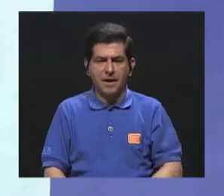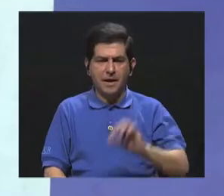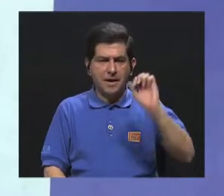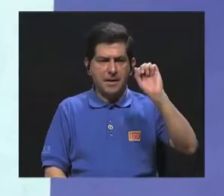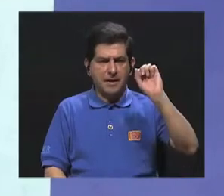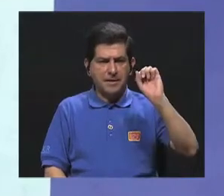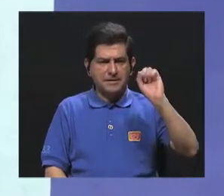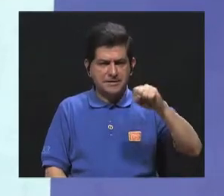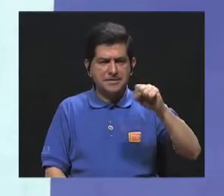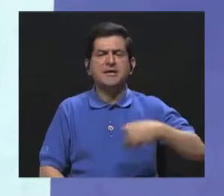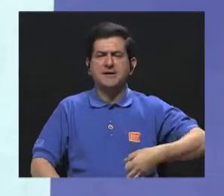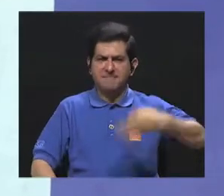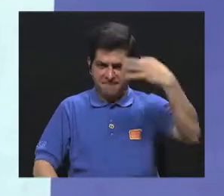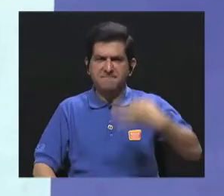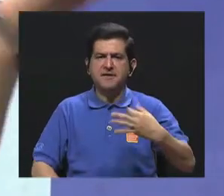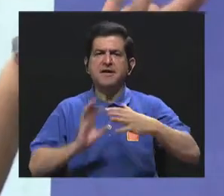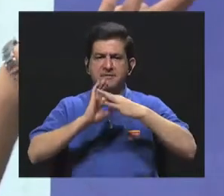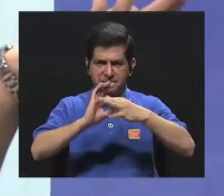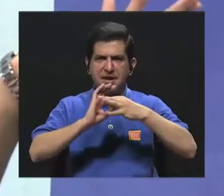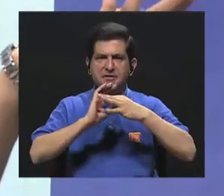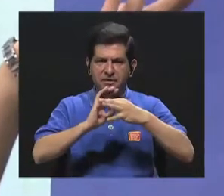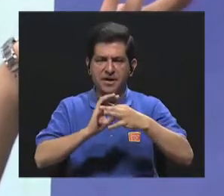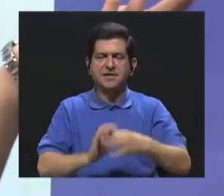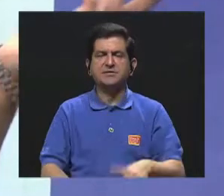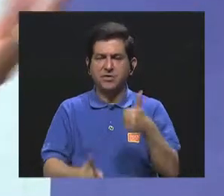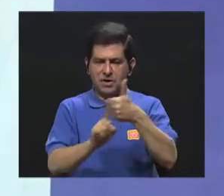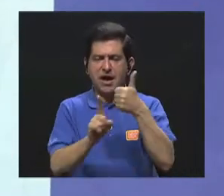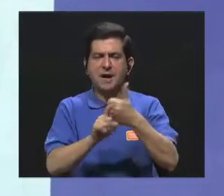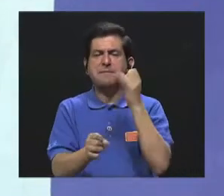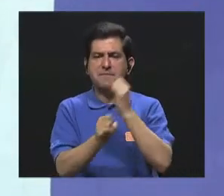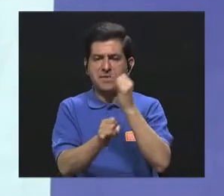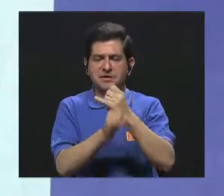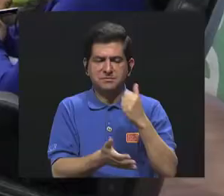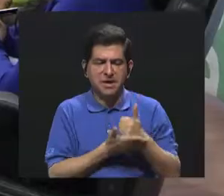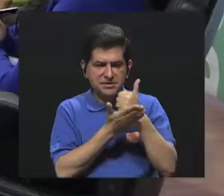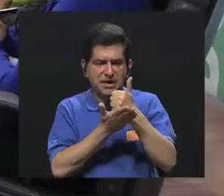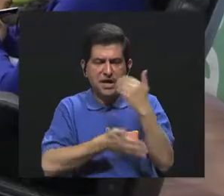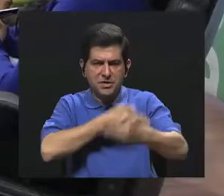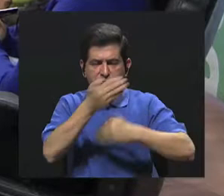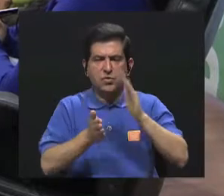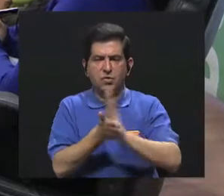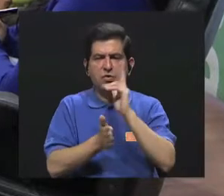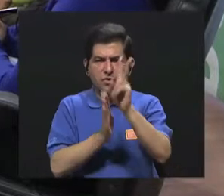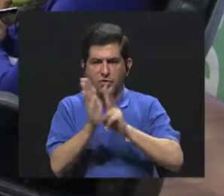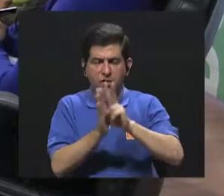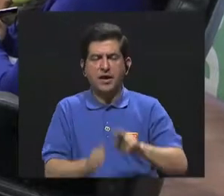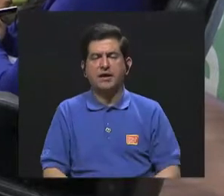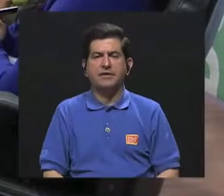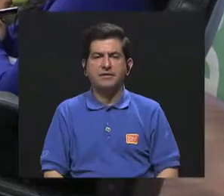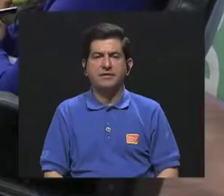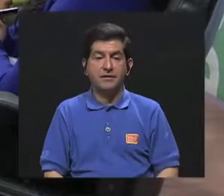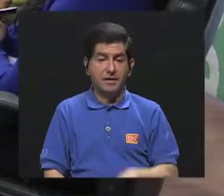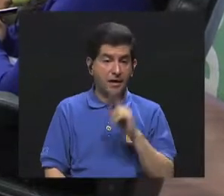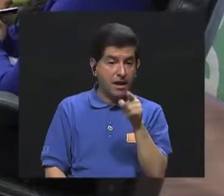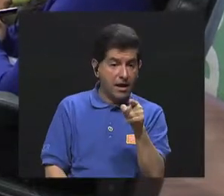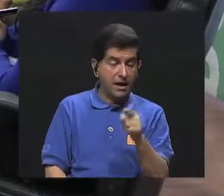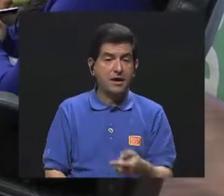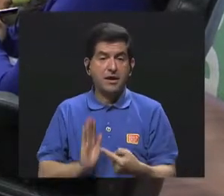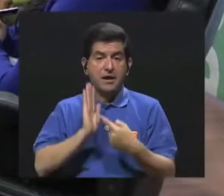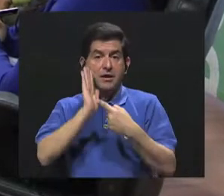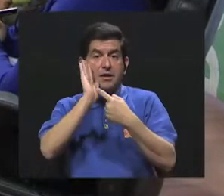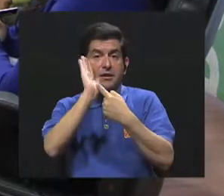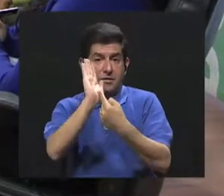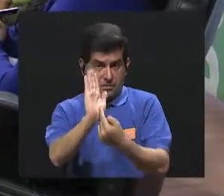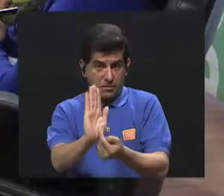solidificar, digamos, como la relación que teníamos con hasta las mismas instituciones que colaboraron, claro, con el documental, claro, como que de alguna forma le dieran